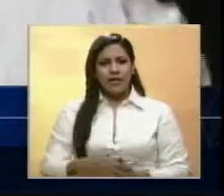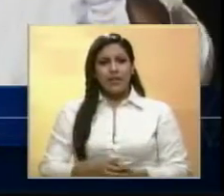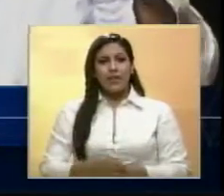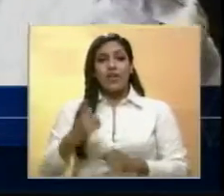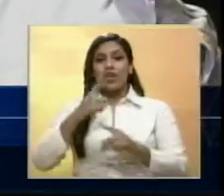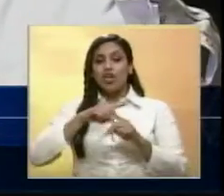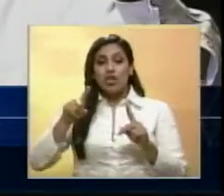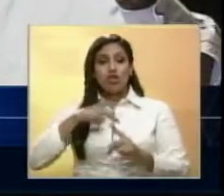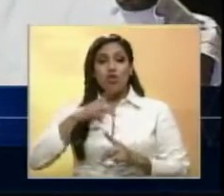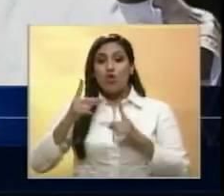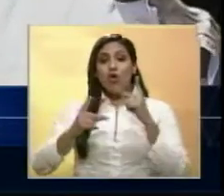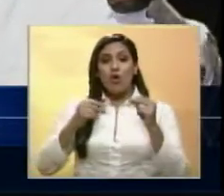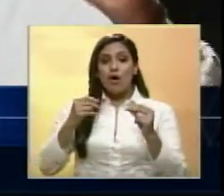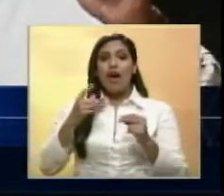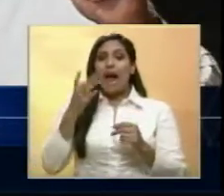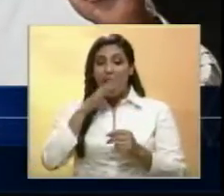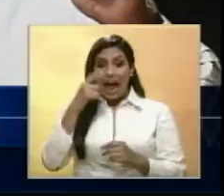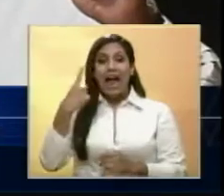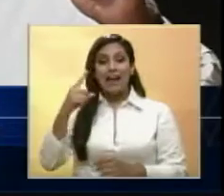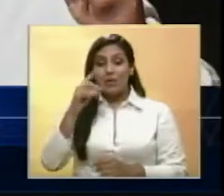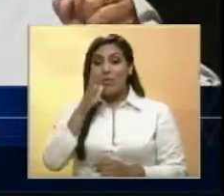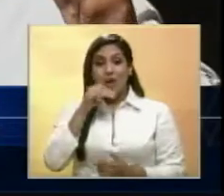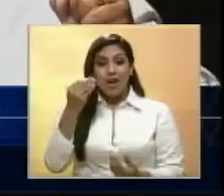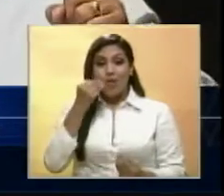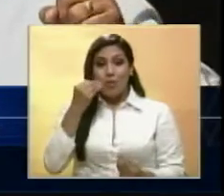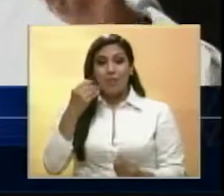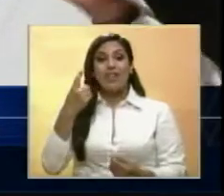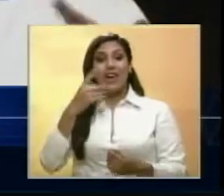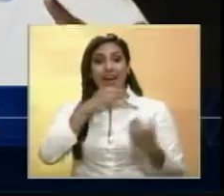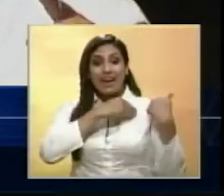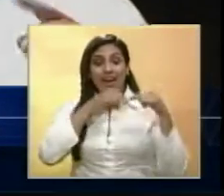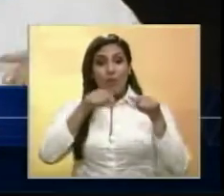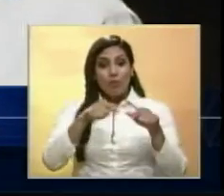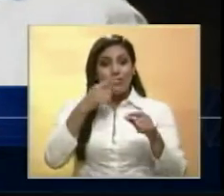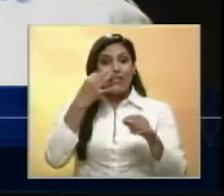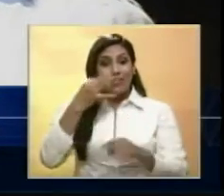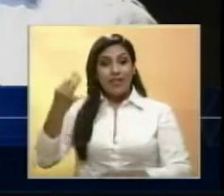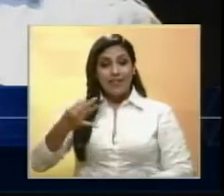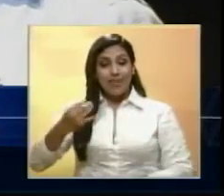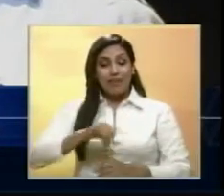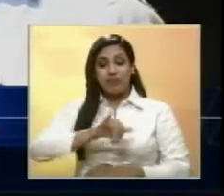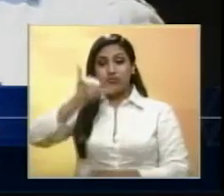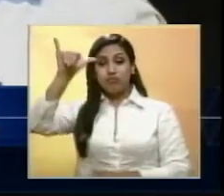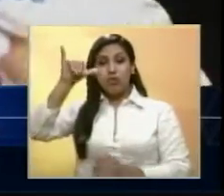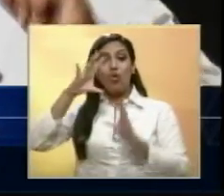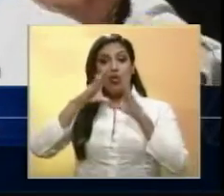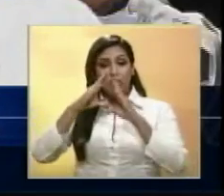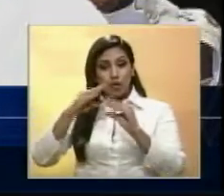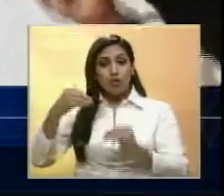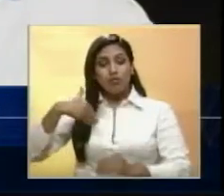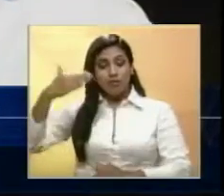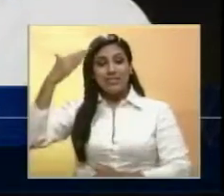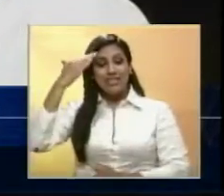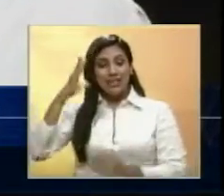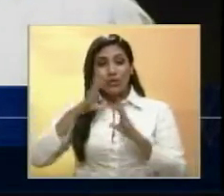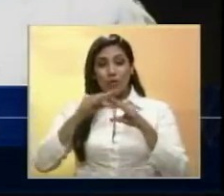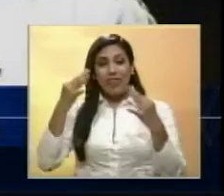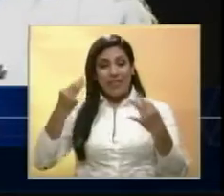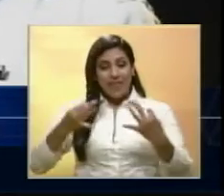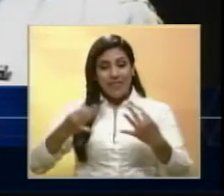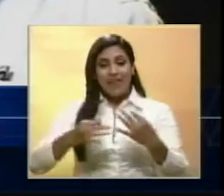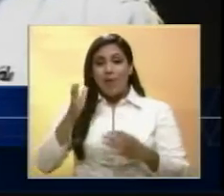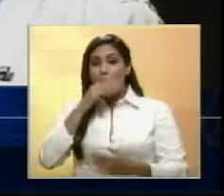y yo no estoy negando que no exista un componente real de la inflación o un componente real